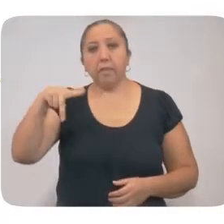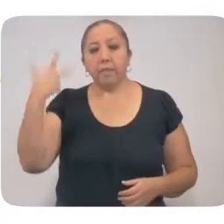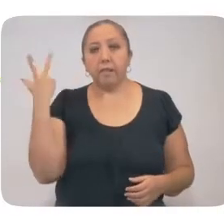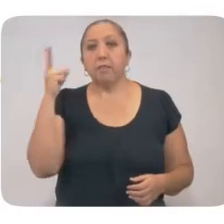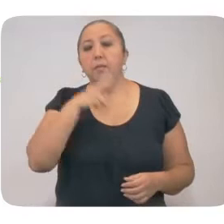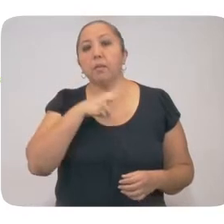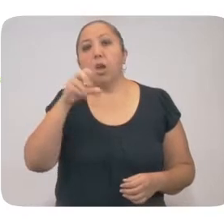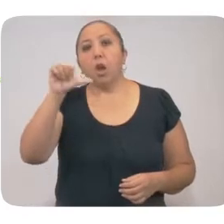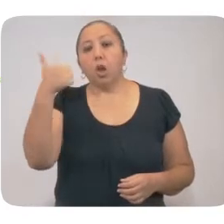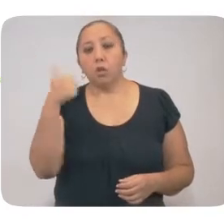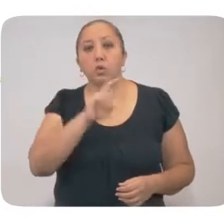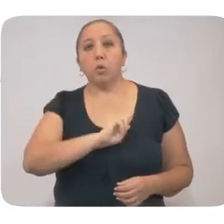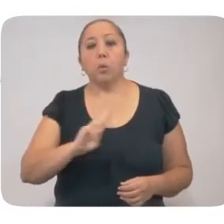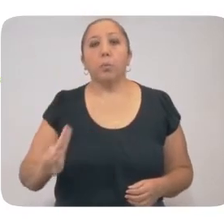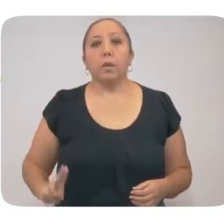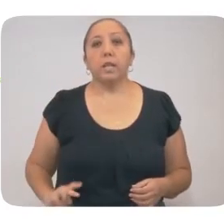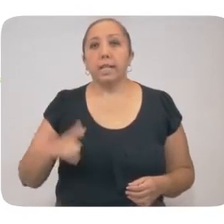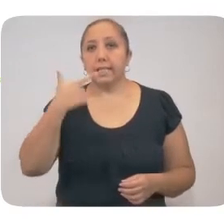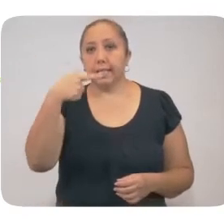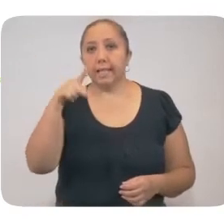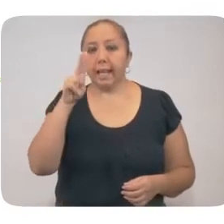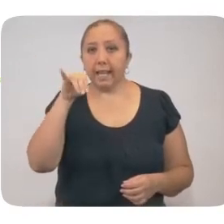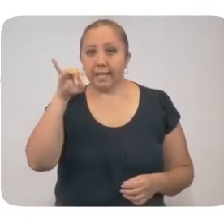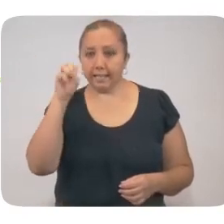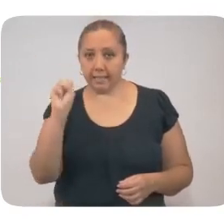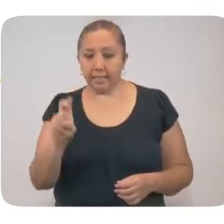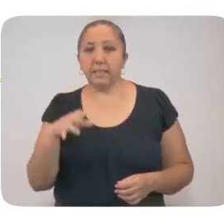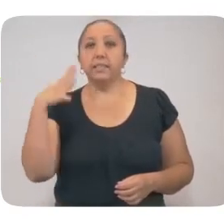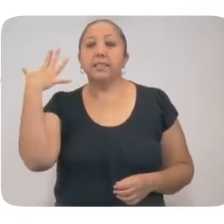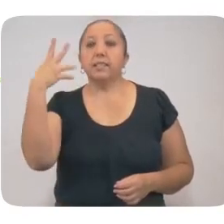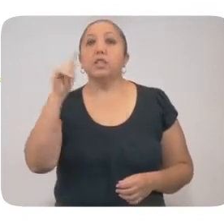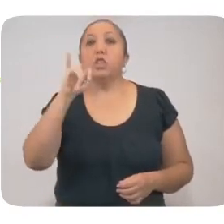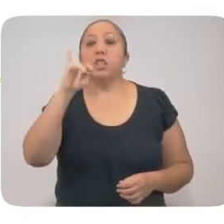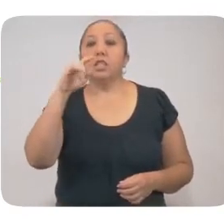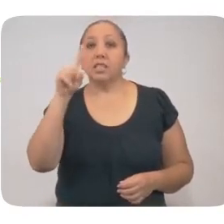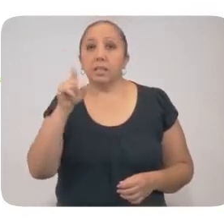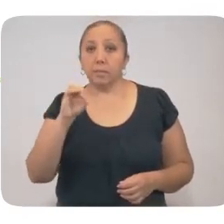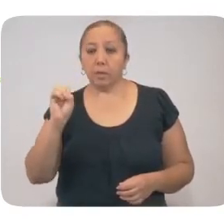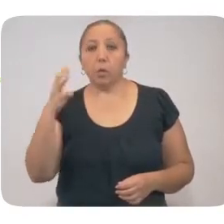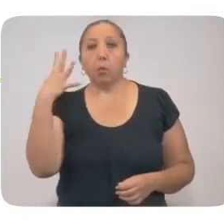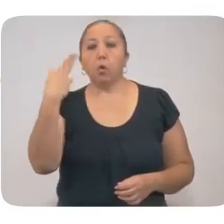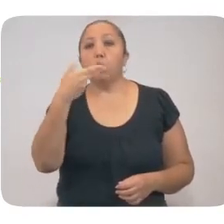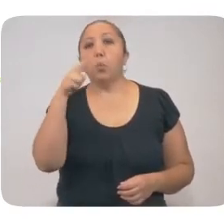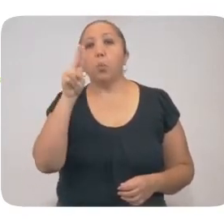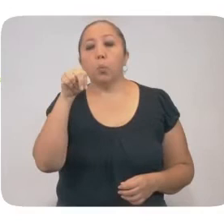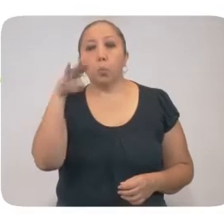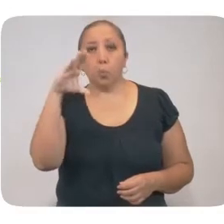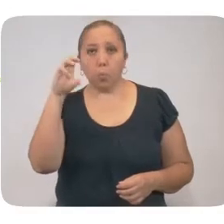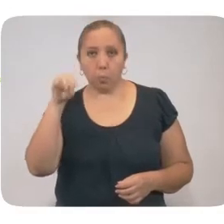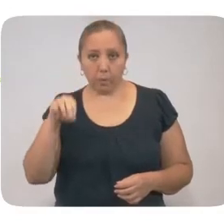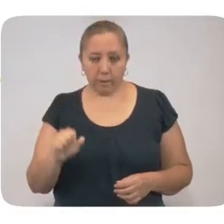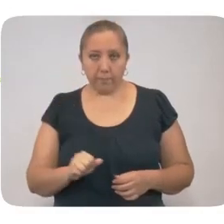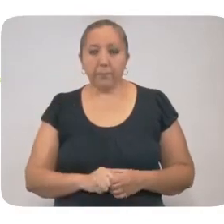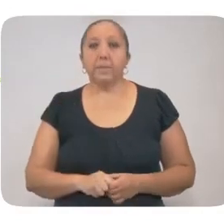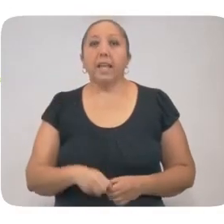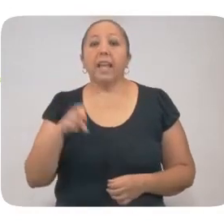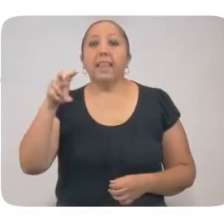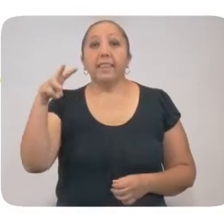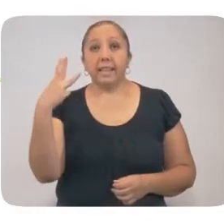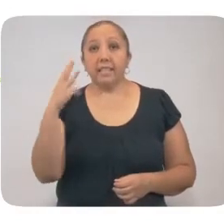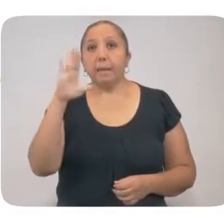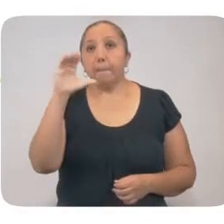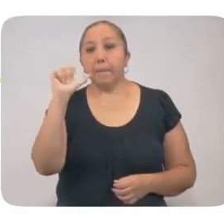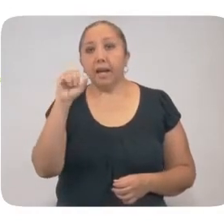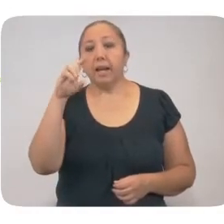Valladolid, 11 en Umán, 7 en Canacín, 5 en Tizimín, 4 en Junucmá, Progreso y Temozón, 3 en